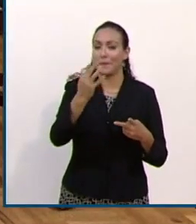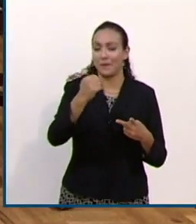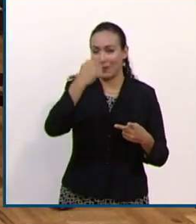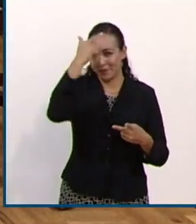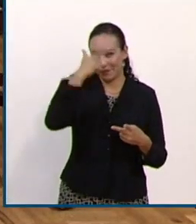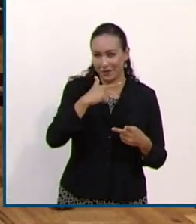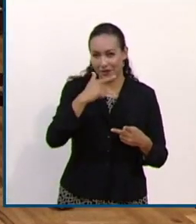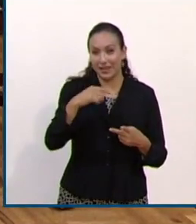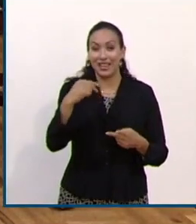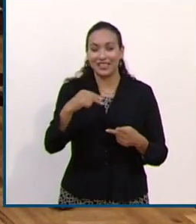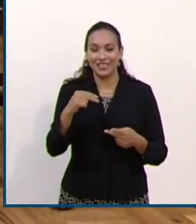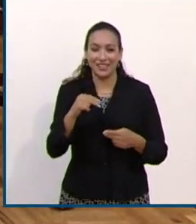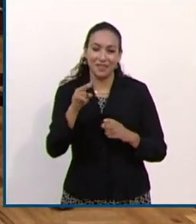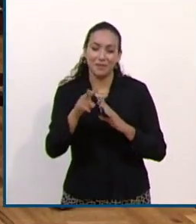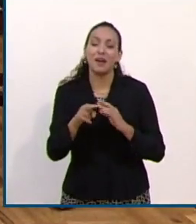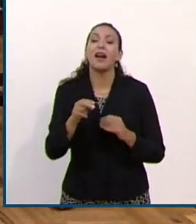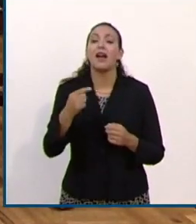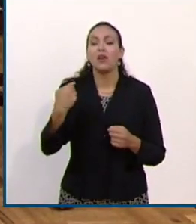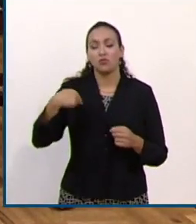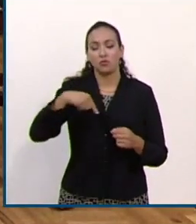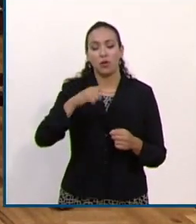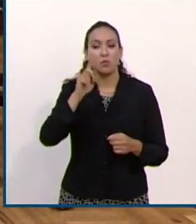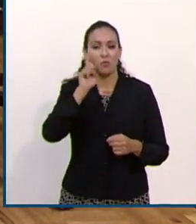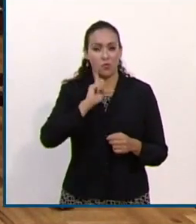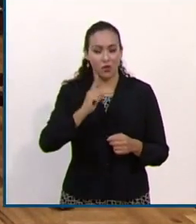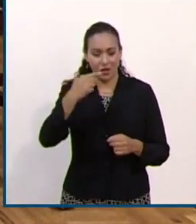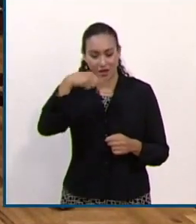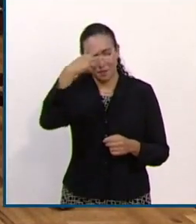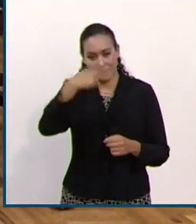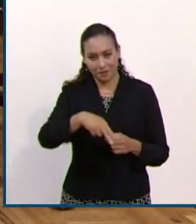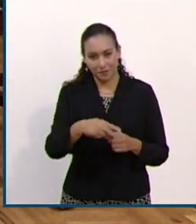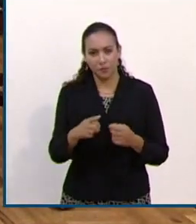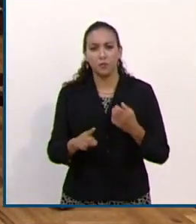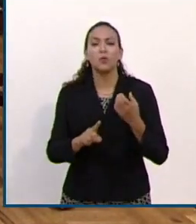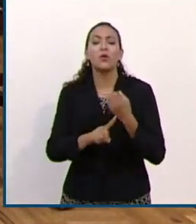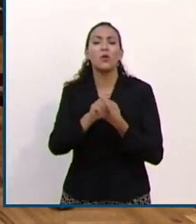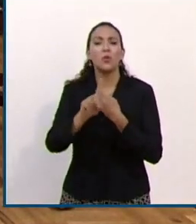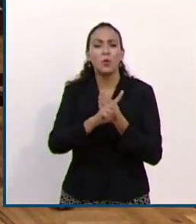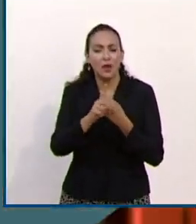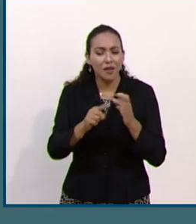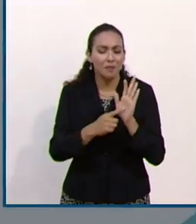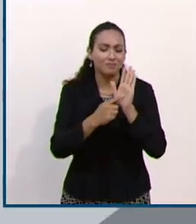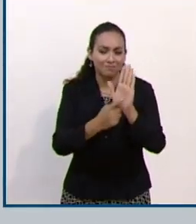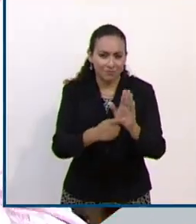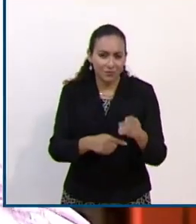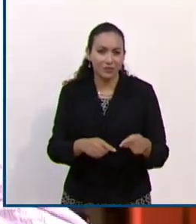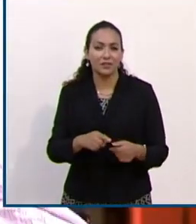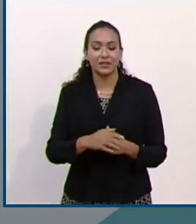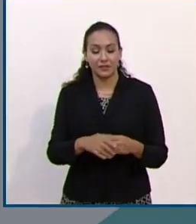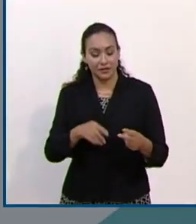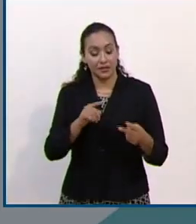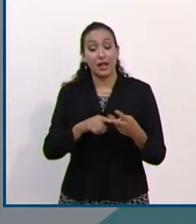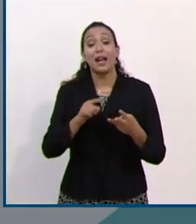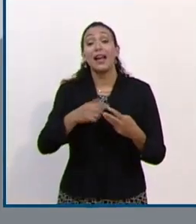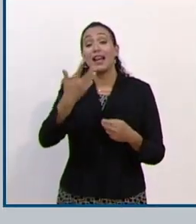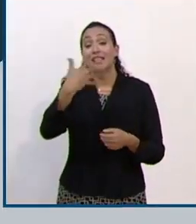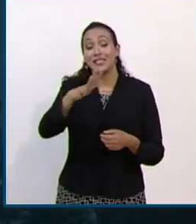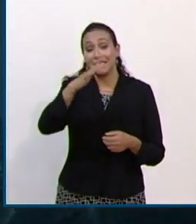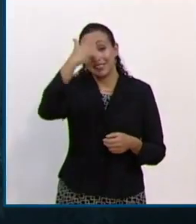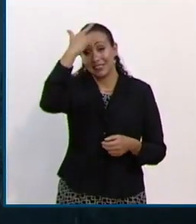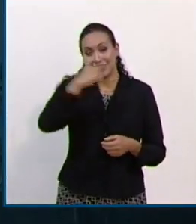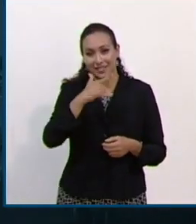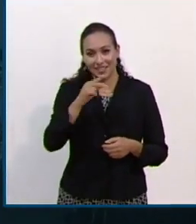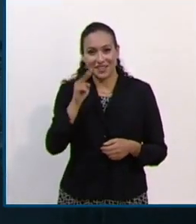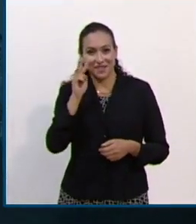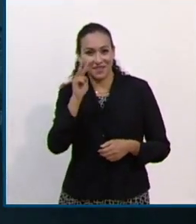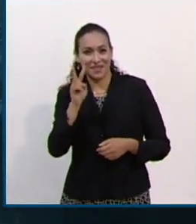en Ser Jueza en México, se trata el tema de las implicaciones, retos y desafíos. Y a las 10 de la noche con 5 minutos en